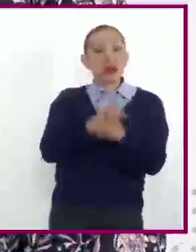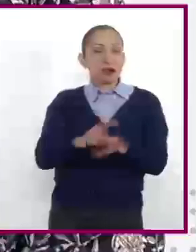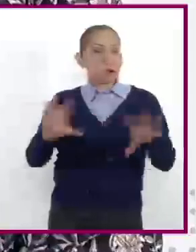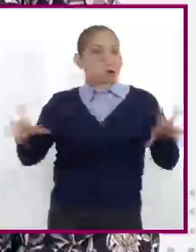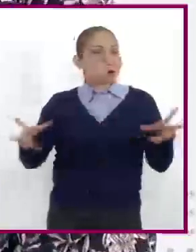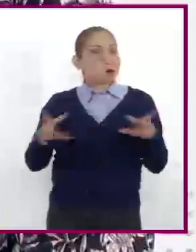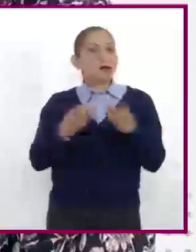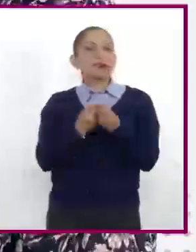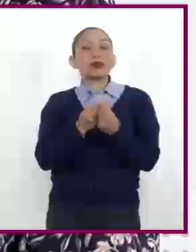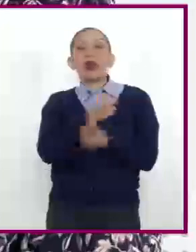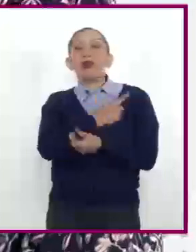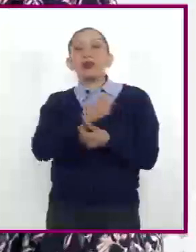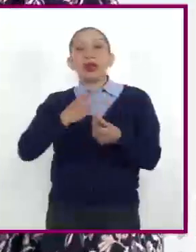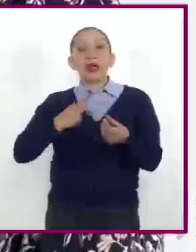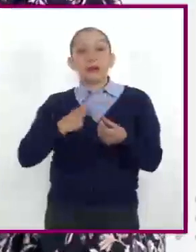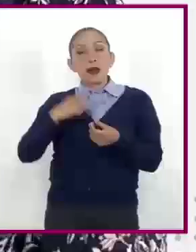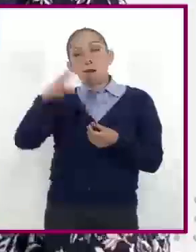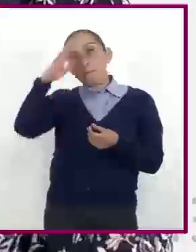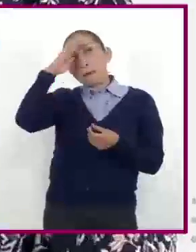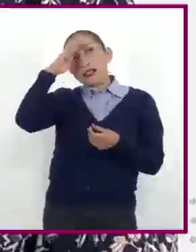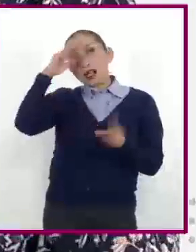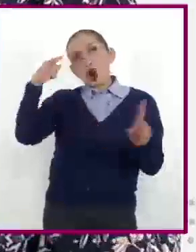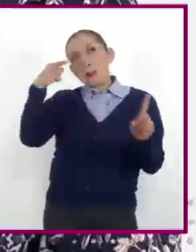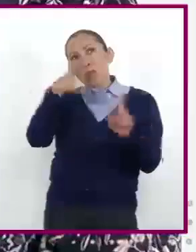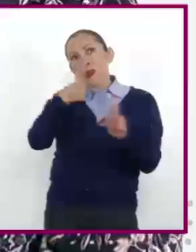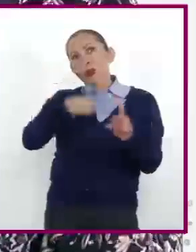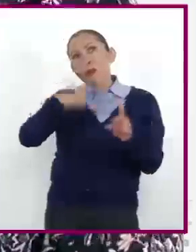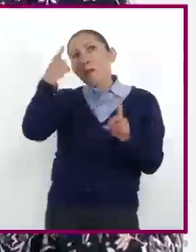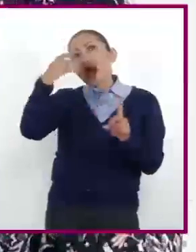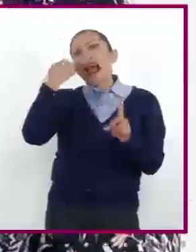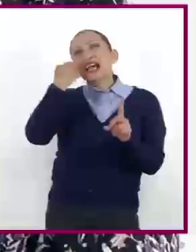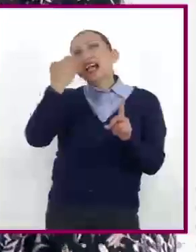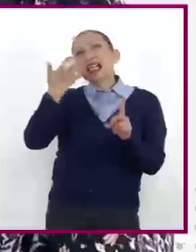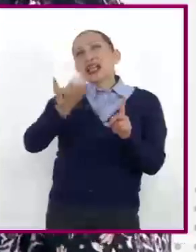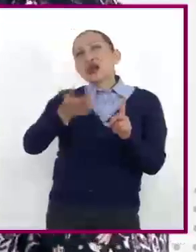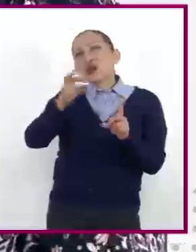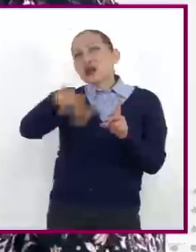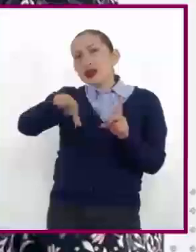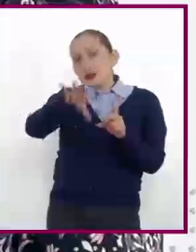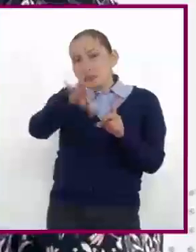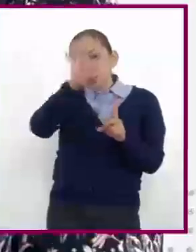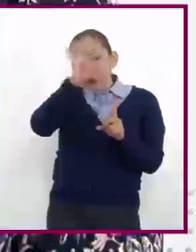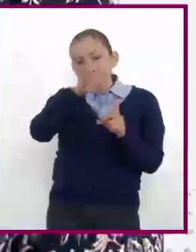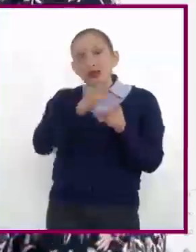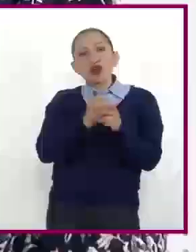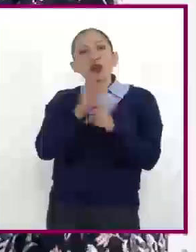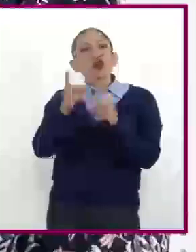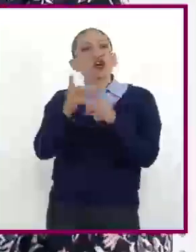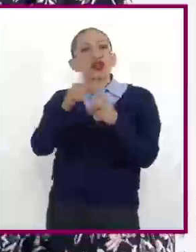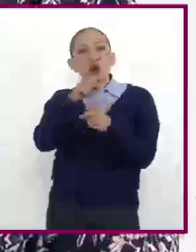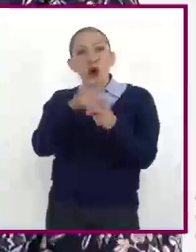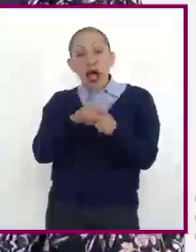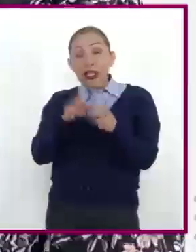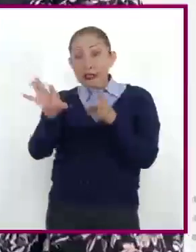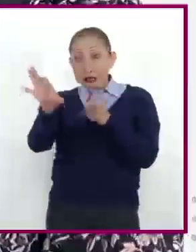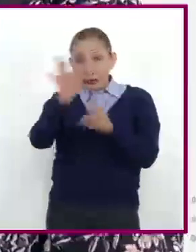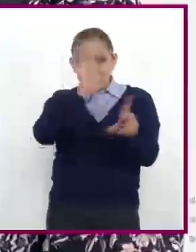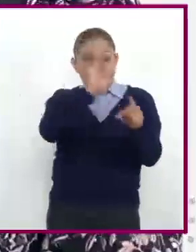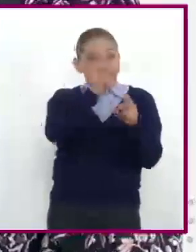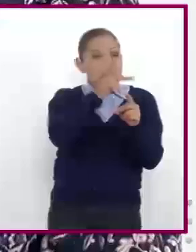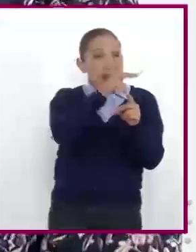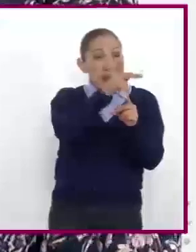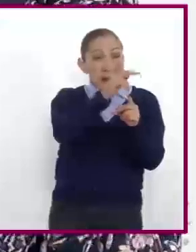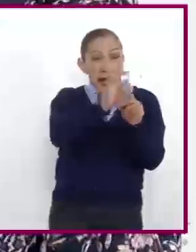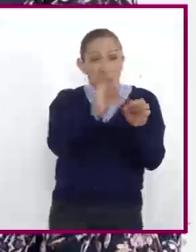suma, se debe plantear el propósito de búsqueda y necesidades de información, hacer una selección apropiada de